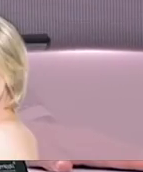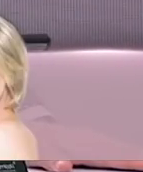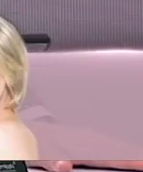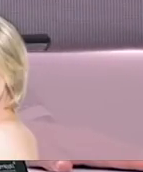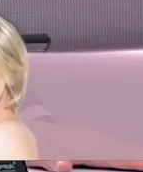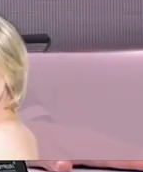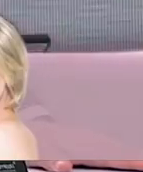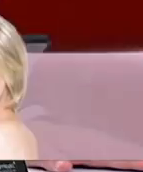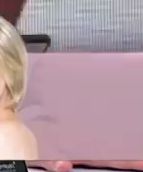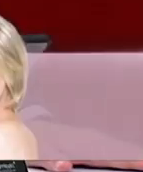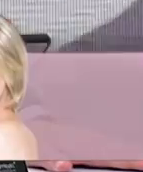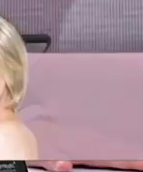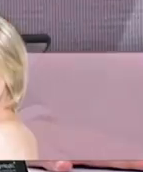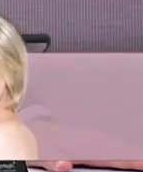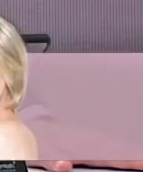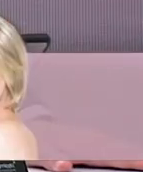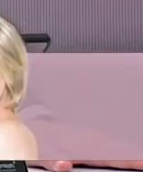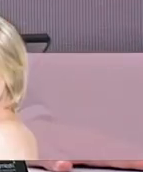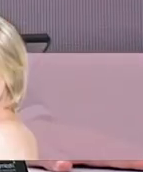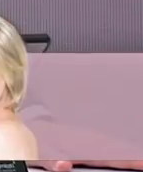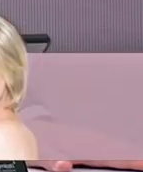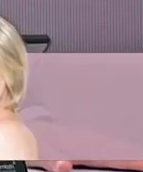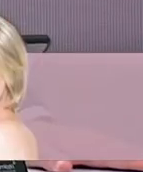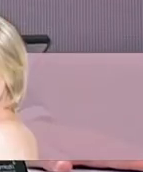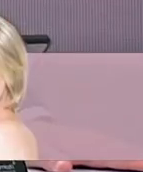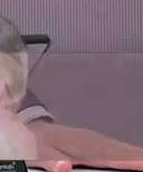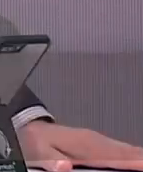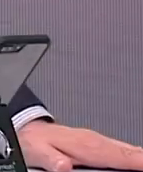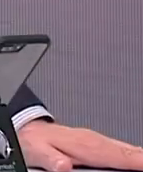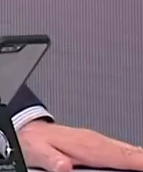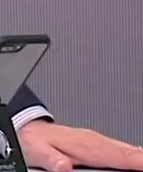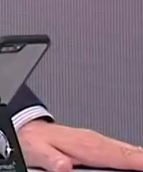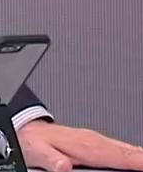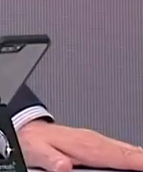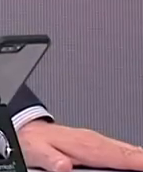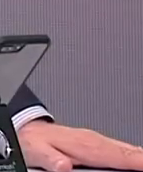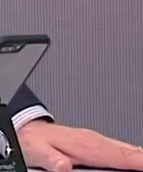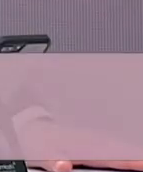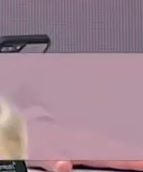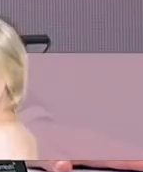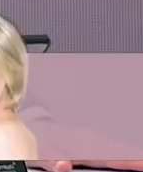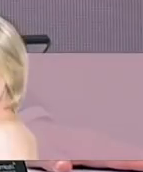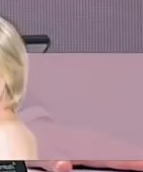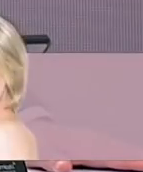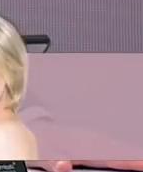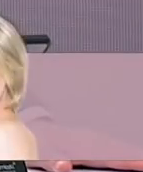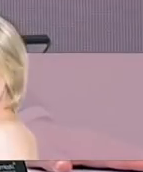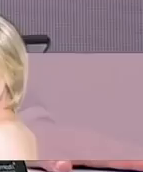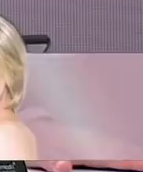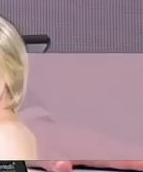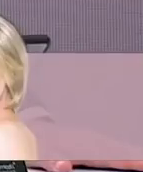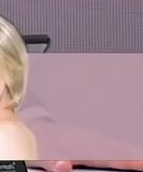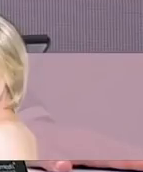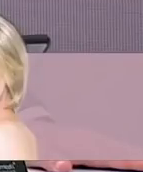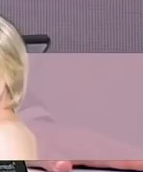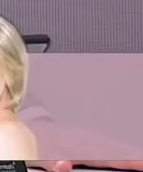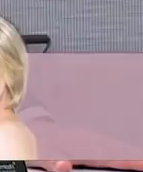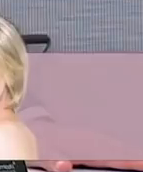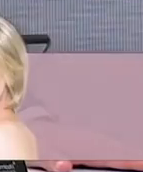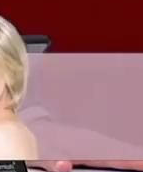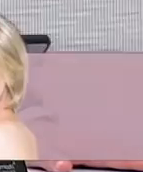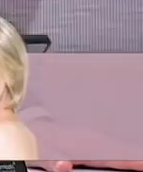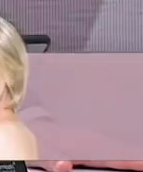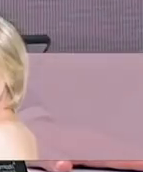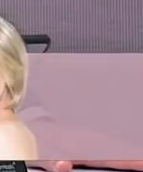van porque nunca se atendieron. Pero si hay una detención temprana, o sea, quiere decir que usted lo localiza en tiempo y en